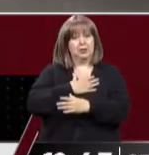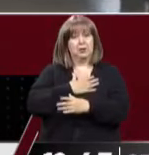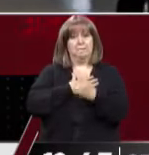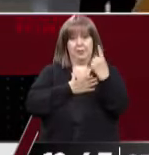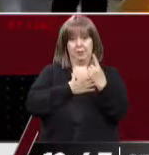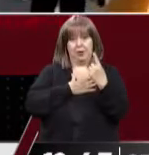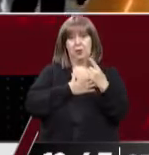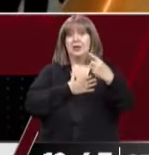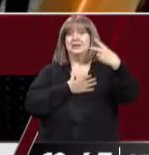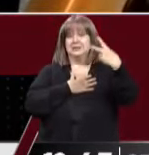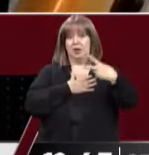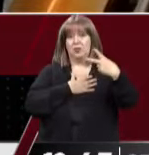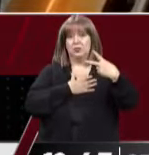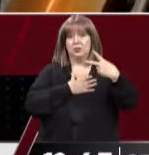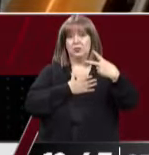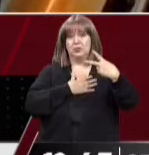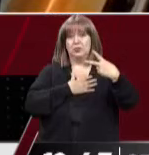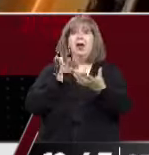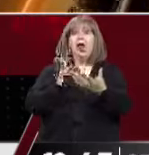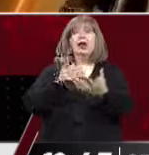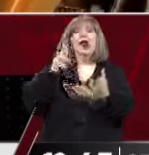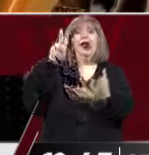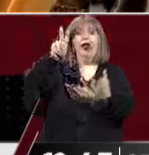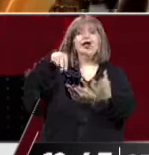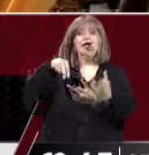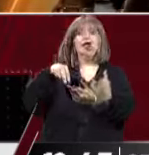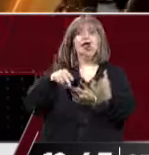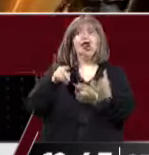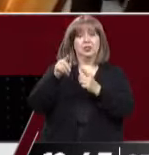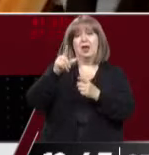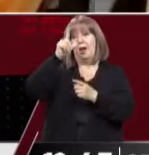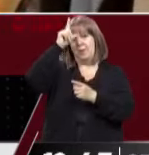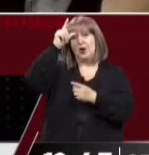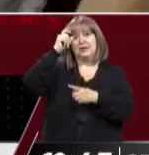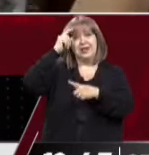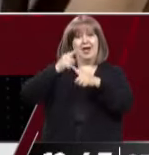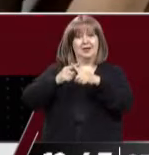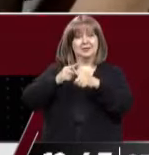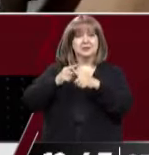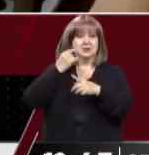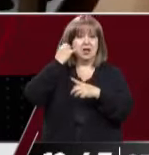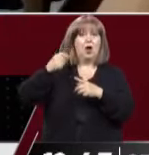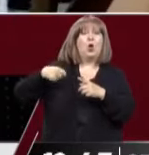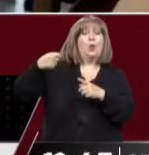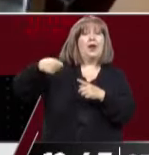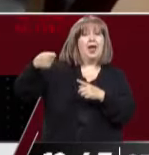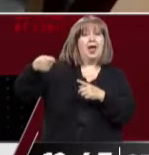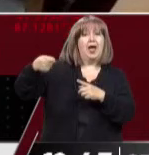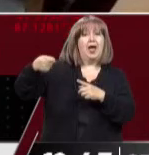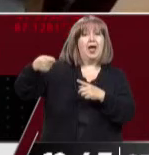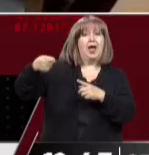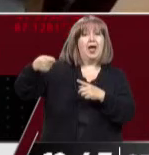consideramos el reclamo como legítimo por parte de los policías retirados y del servicio